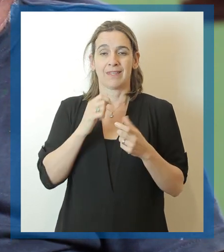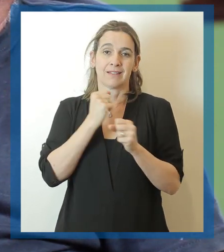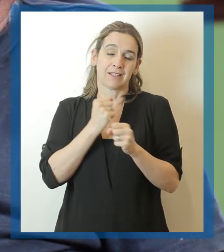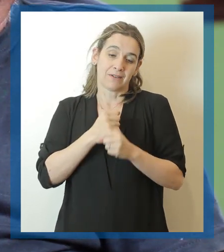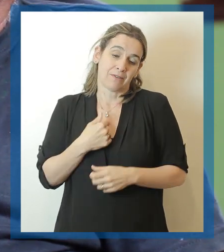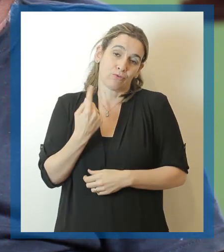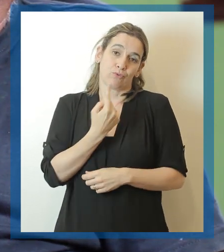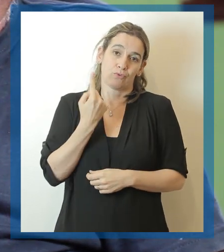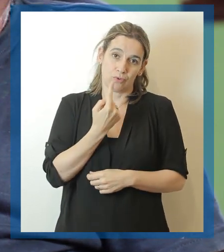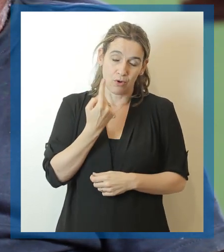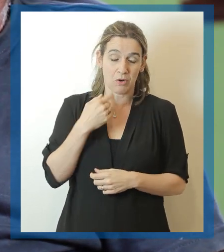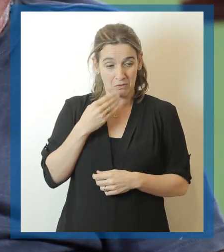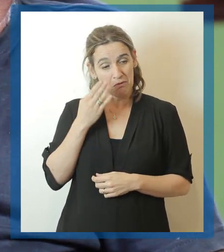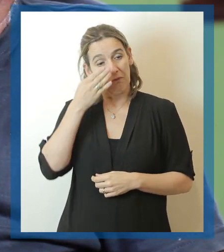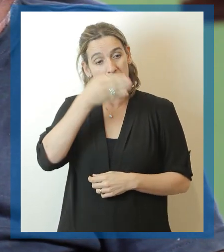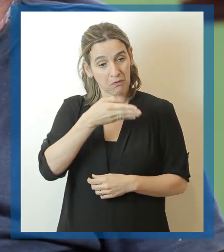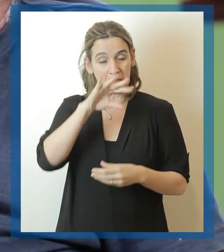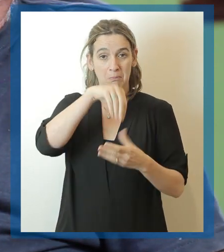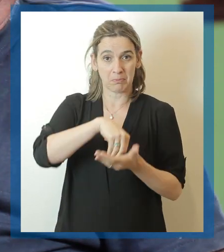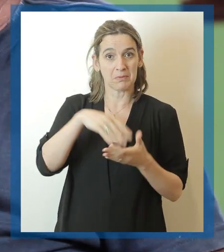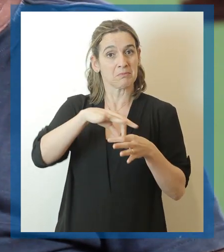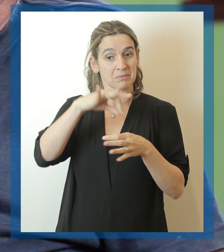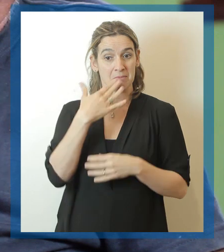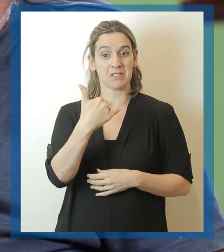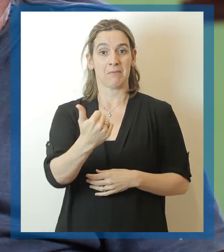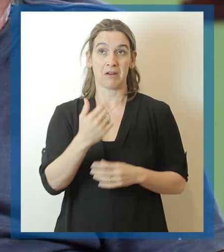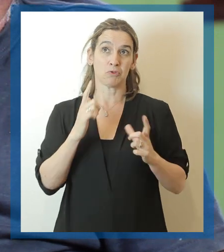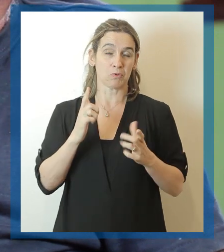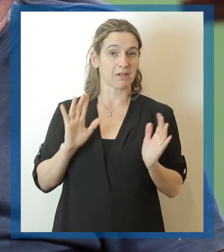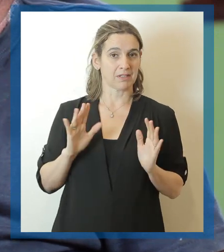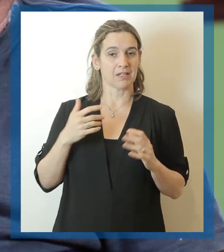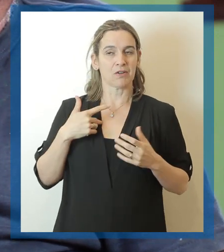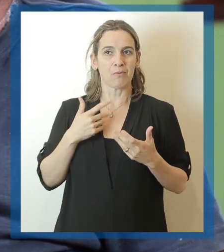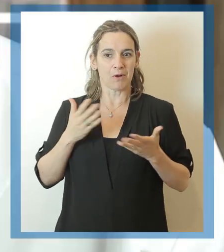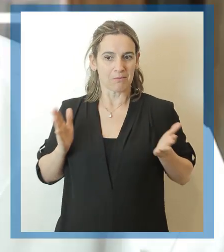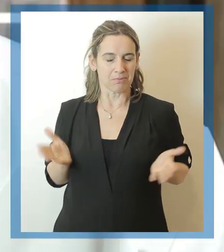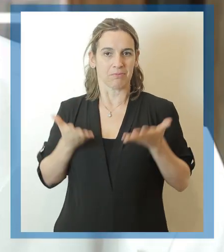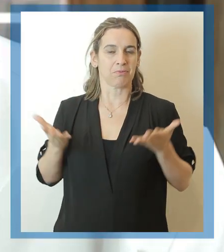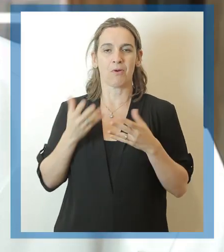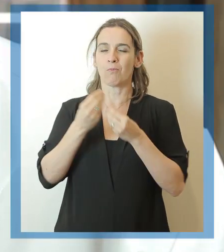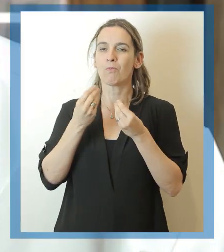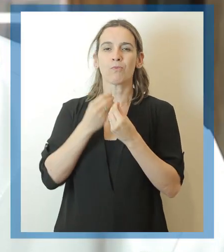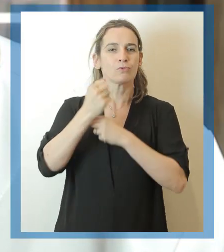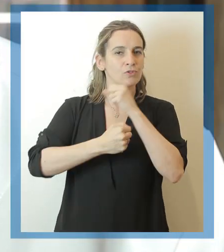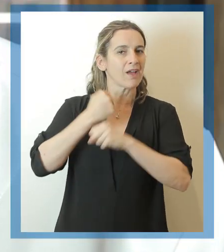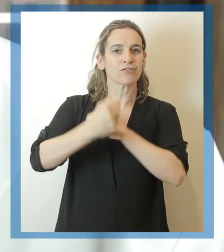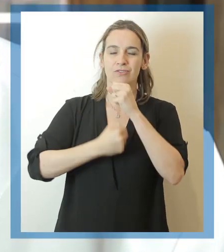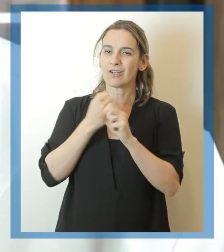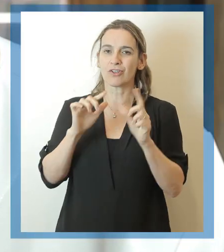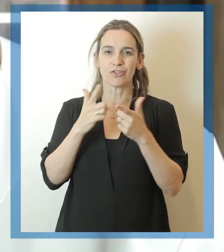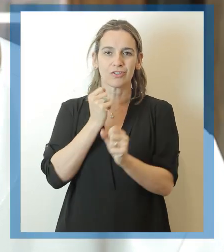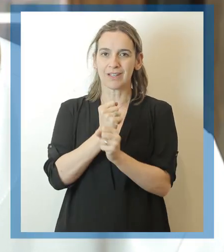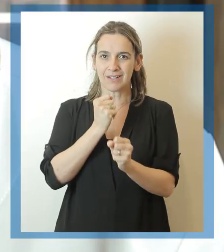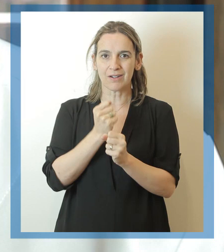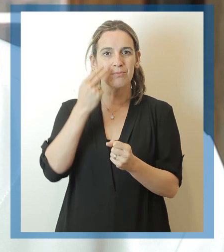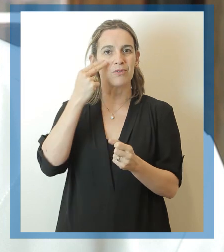que había dejado un poco de trabajar por la cuenta, me presenté y bueno, tuve suerte que me llamaron. Como que encendió un motor. Yo tuve